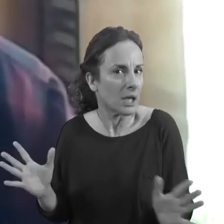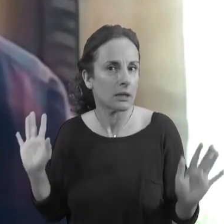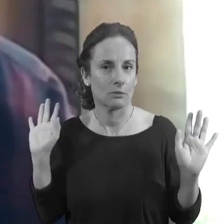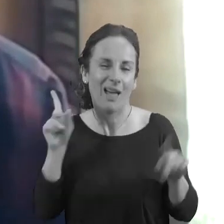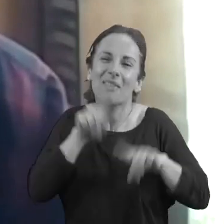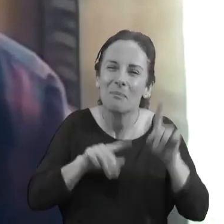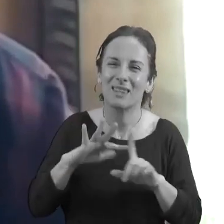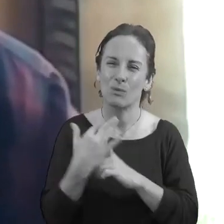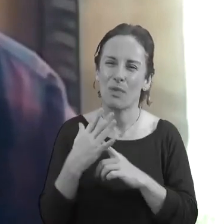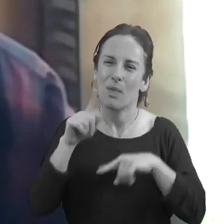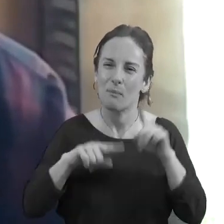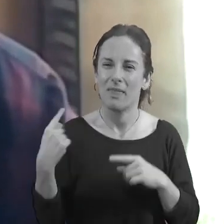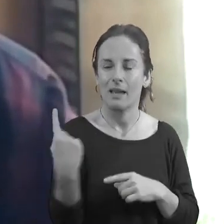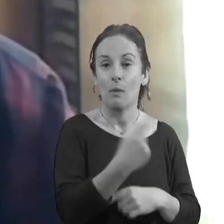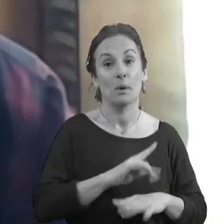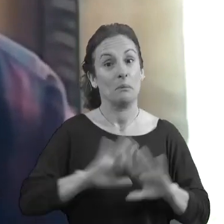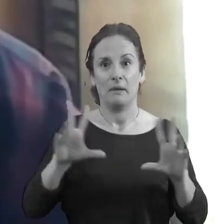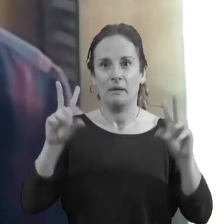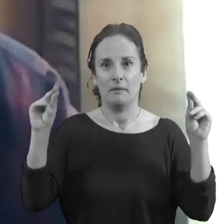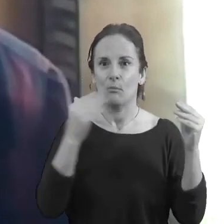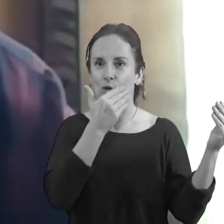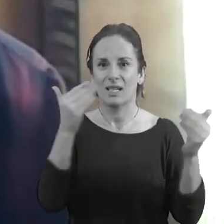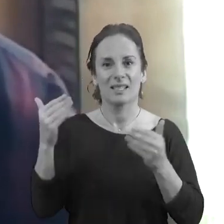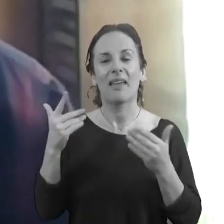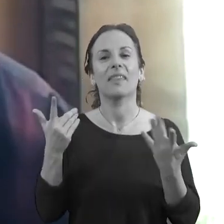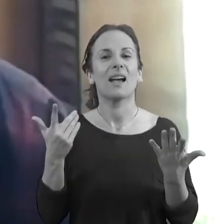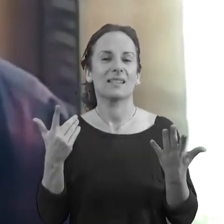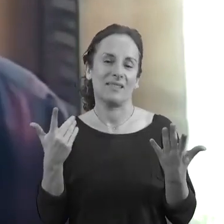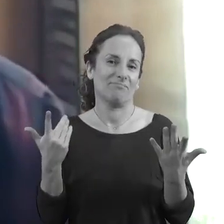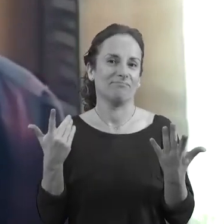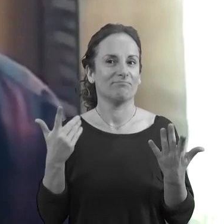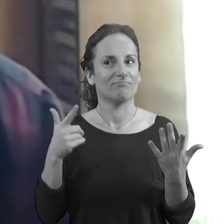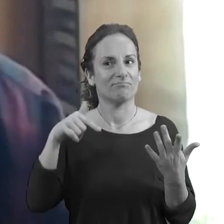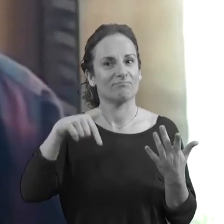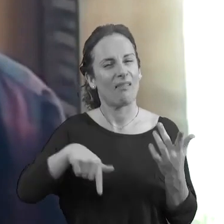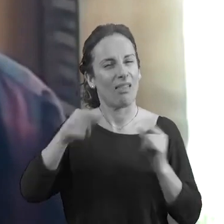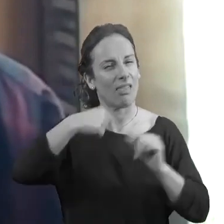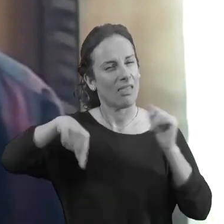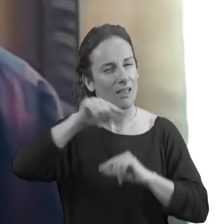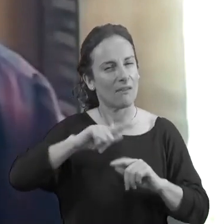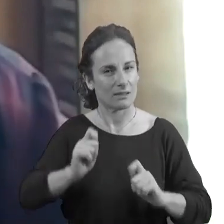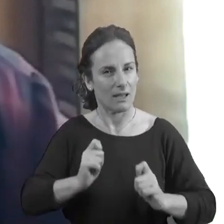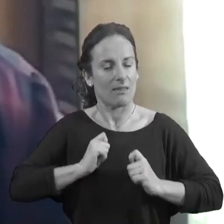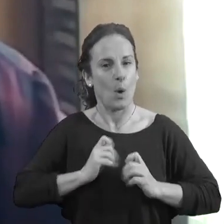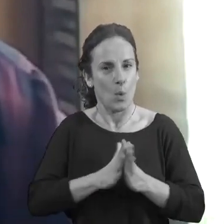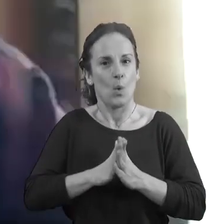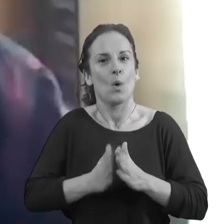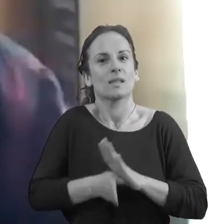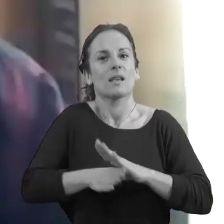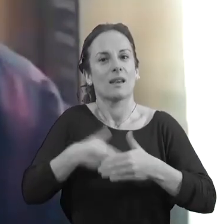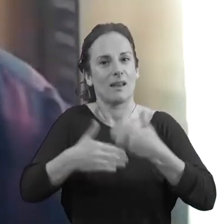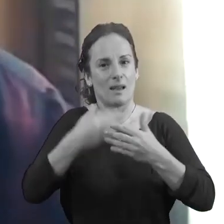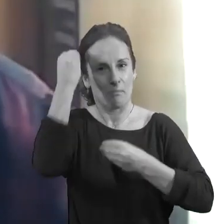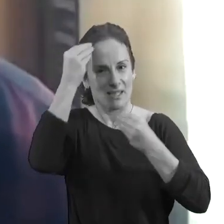todos los comentarios, creo que eso sirve para seguir pensando estas cuestiones y nada, Tatiana, seguro